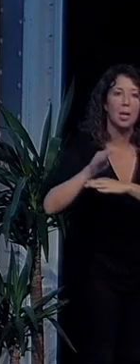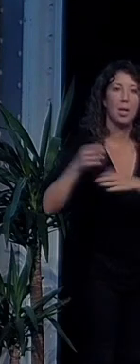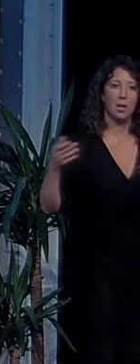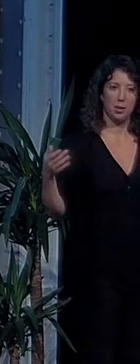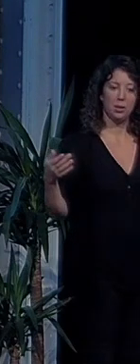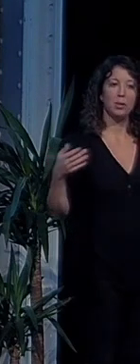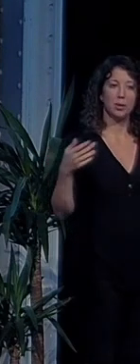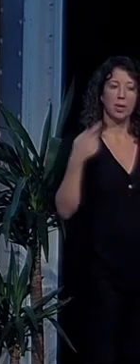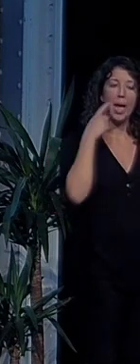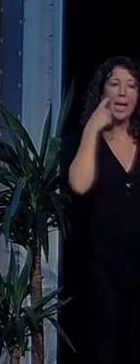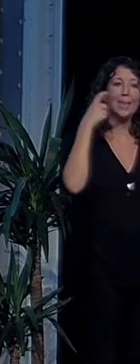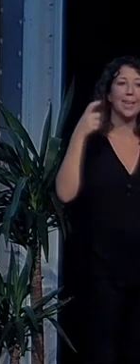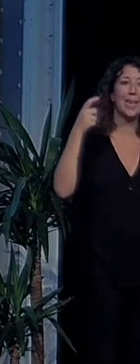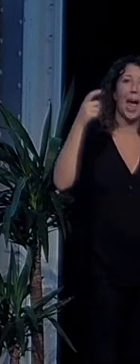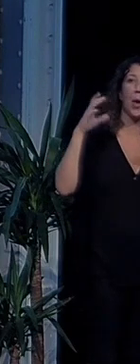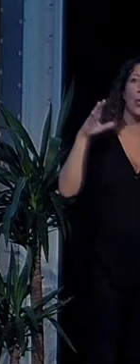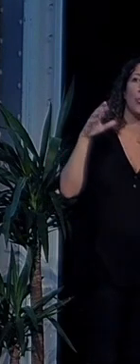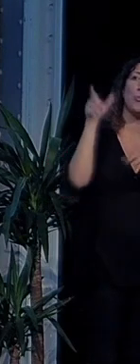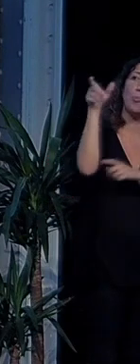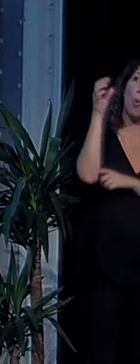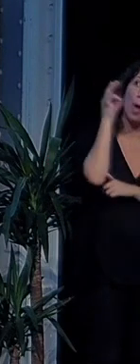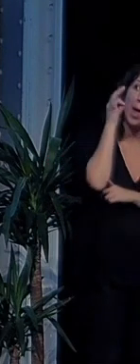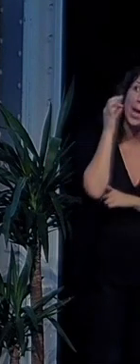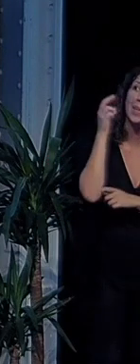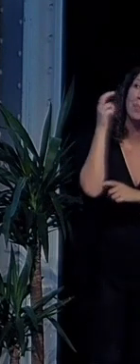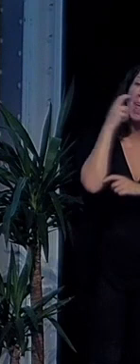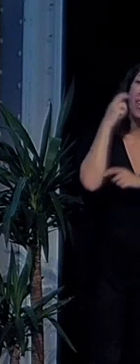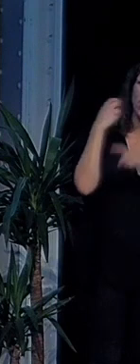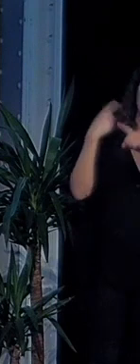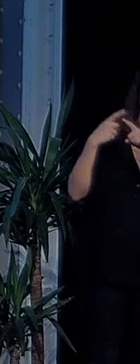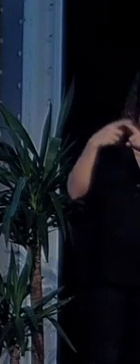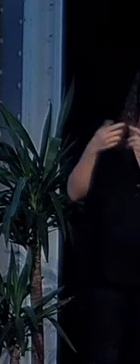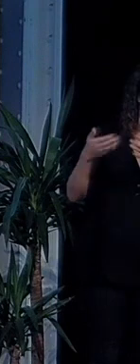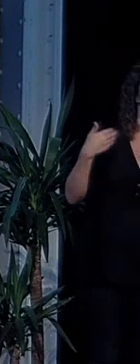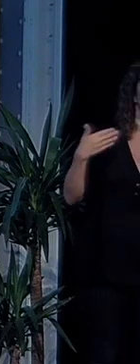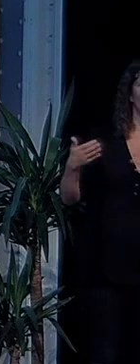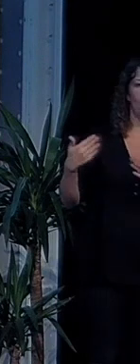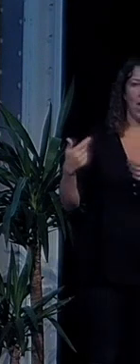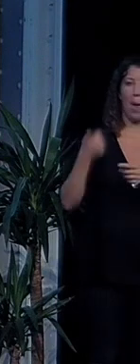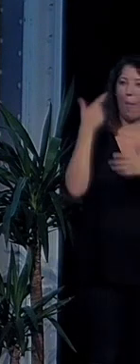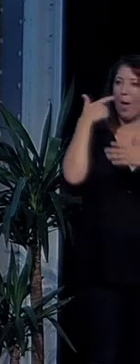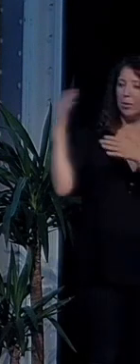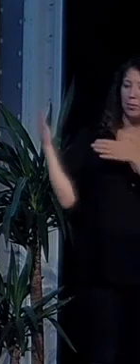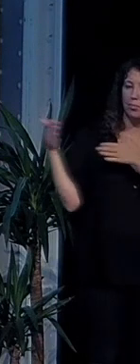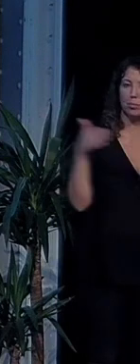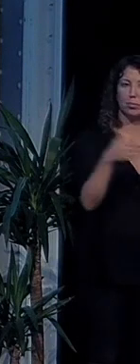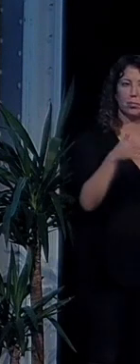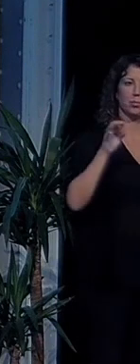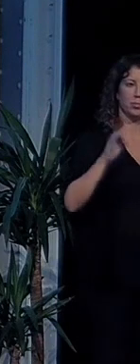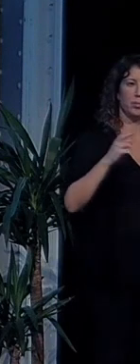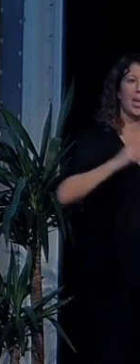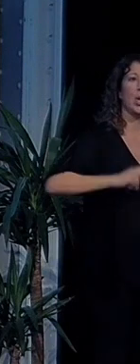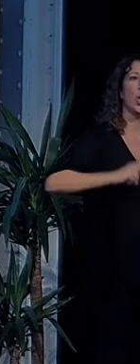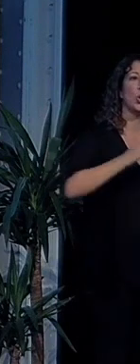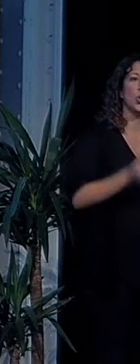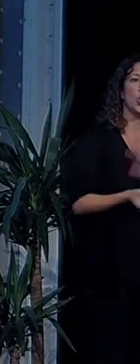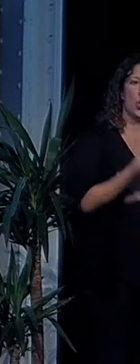de construir a las mujeres en el miedo al terror sexual y empezar a poner el foco en